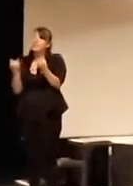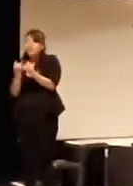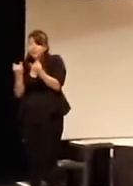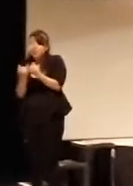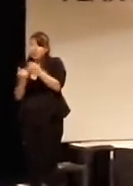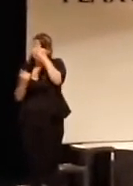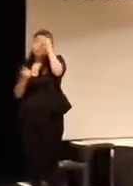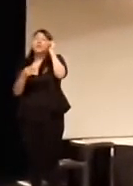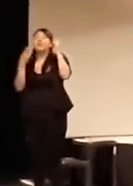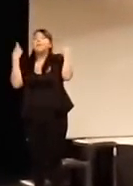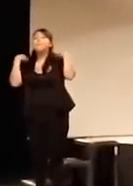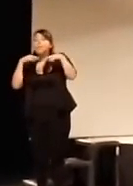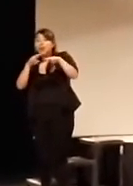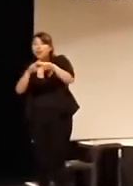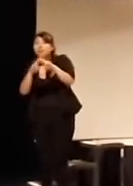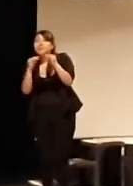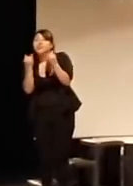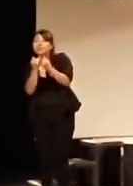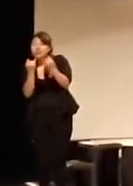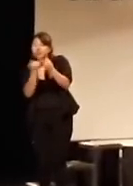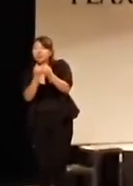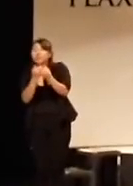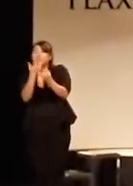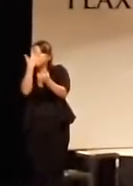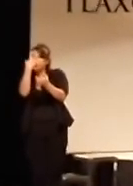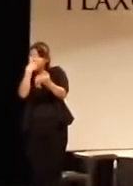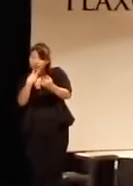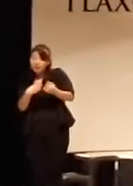o en la falta de interés.